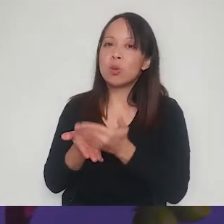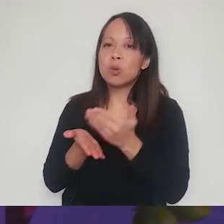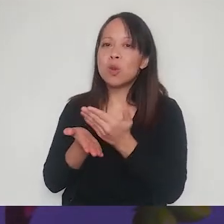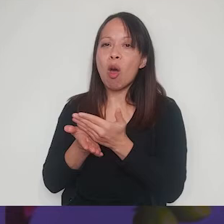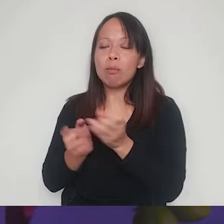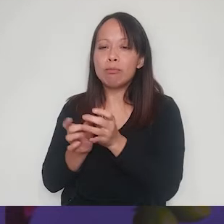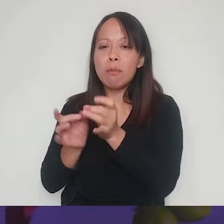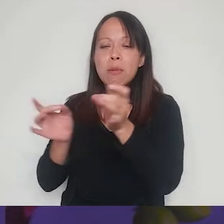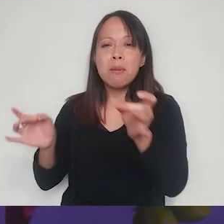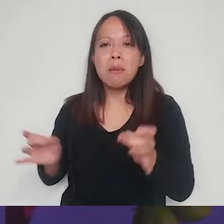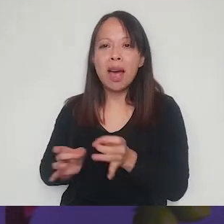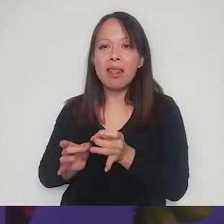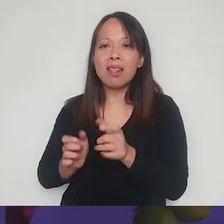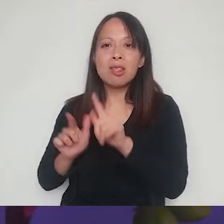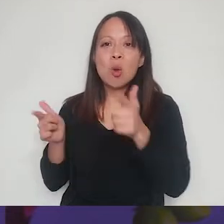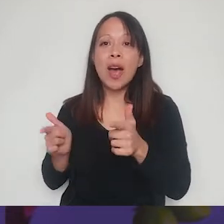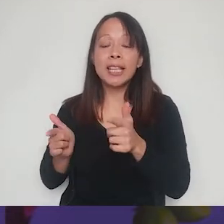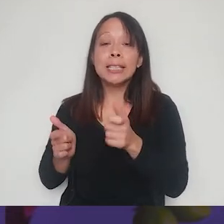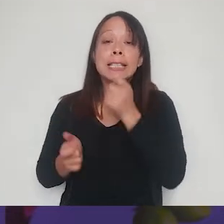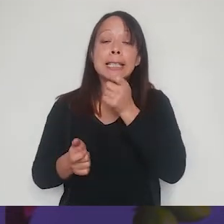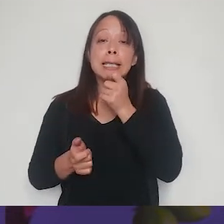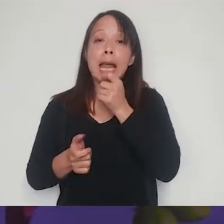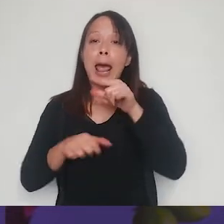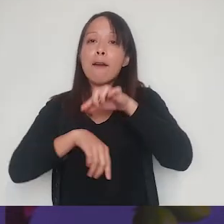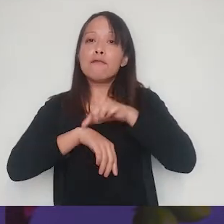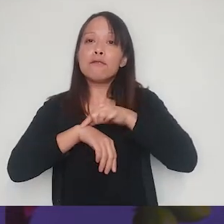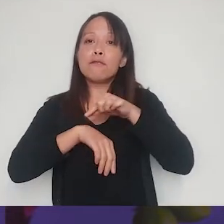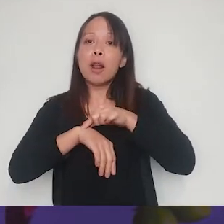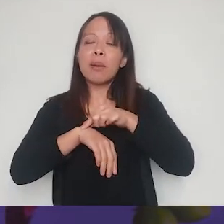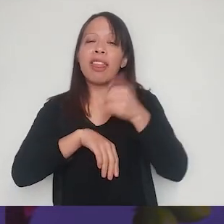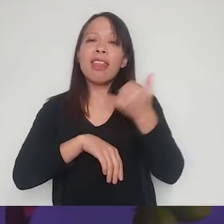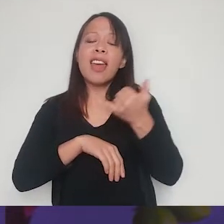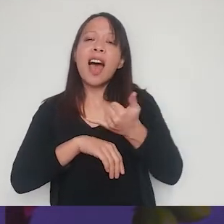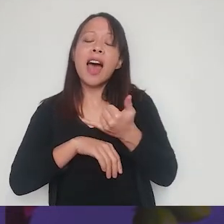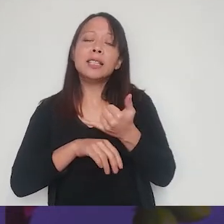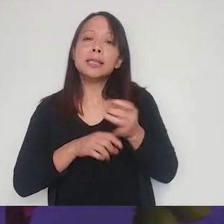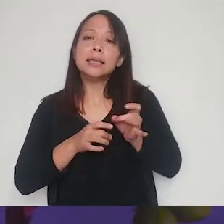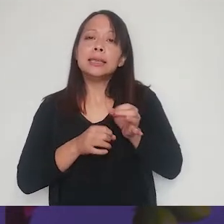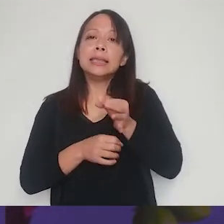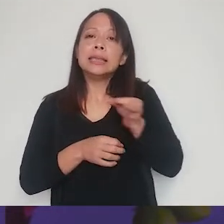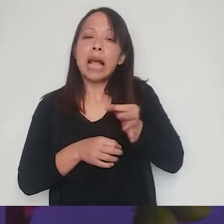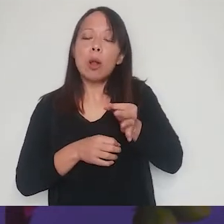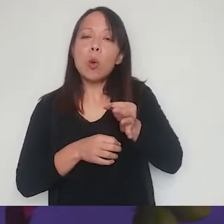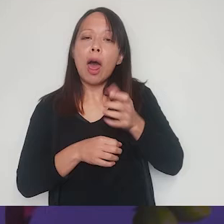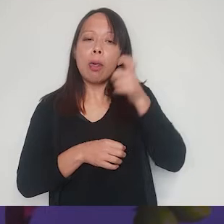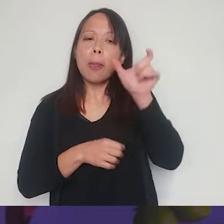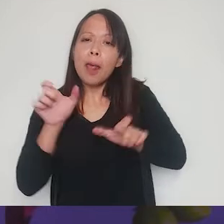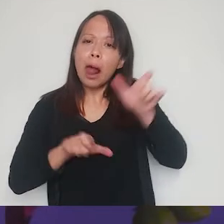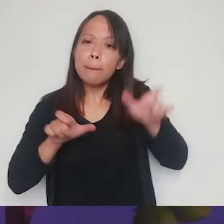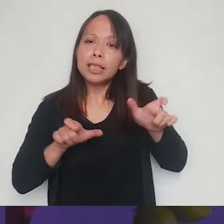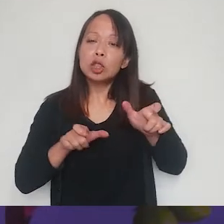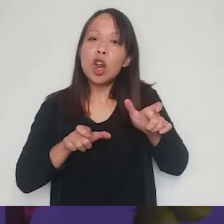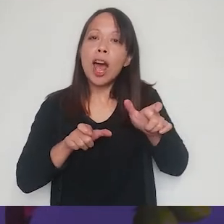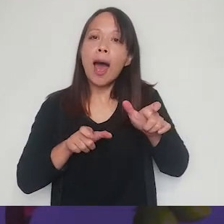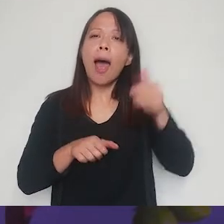proteína no se fabrica. Y esto sería letal embrionario si no fuera porque en las células humanas existe otro gen similar